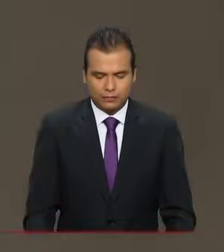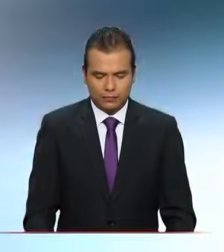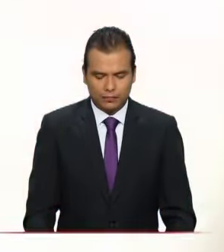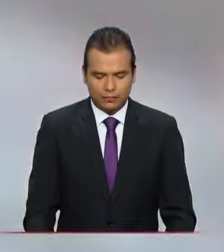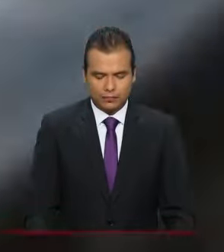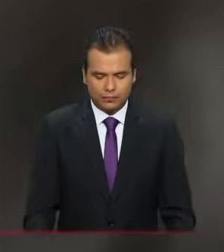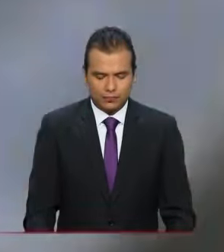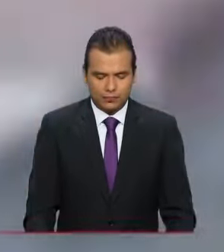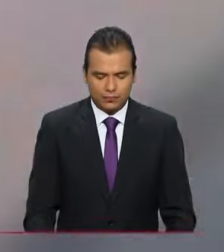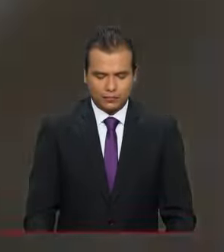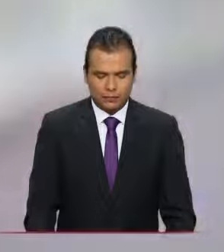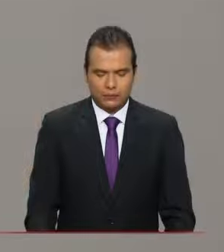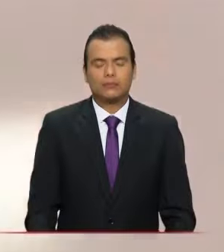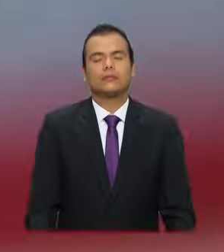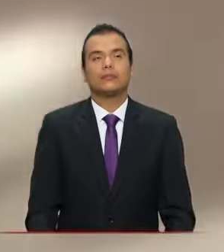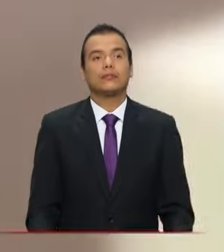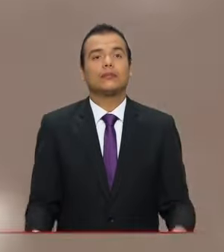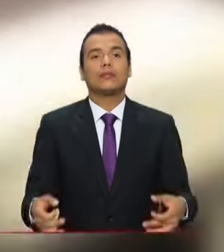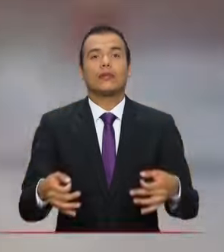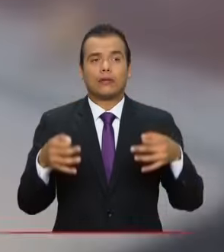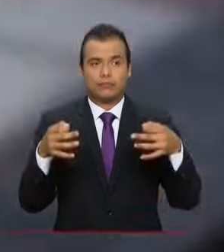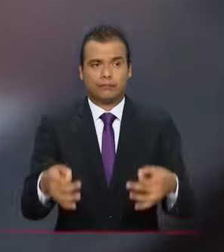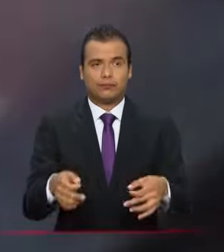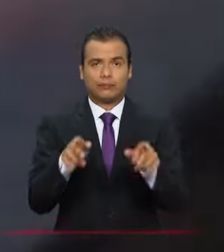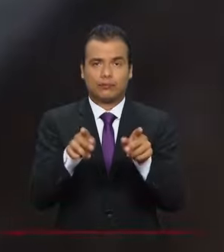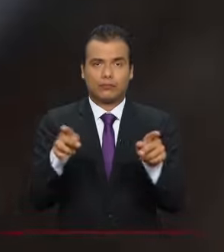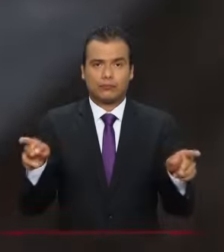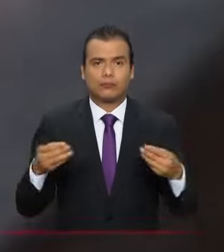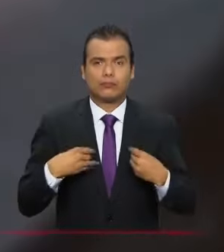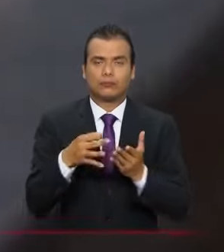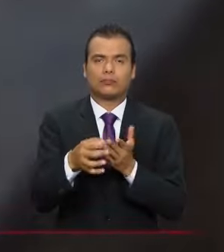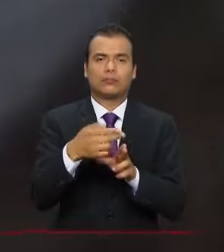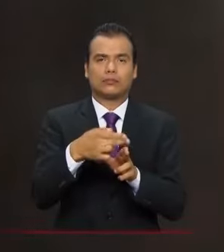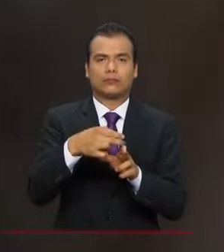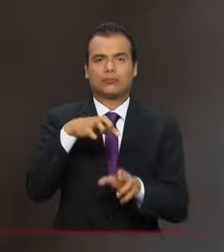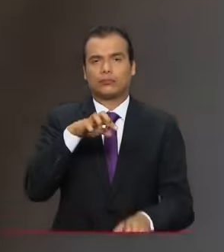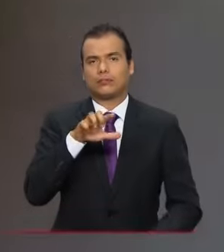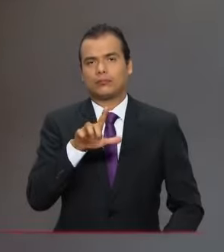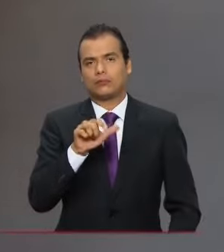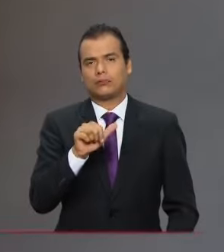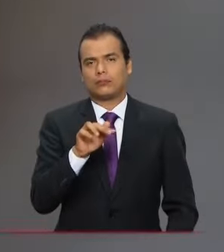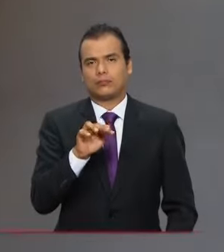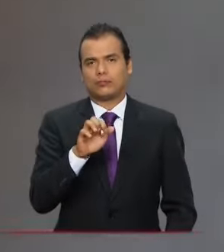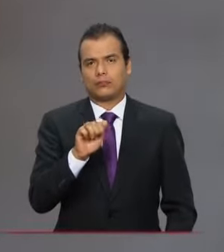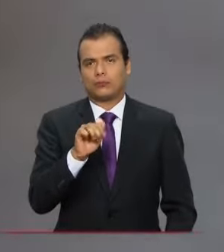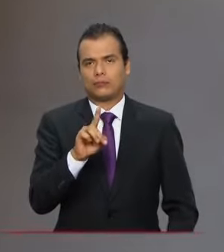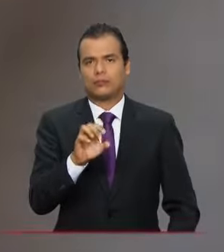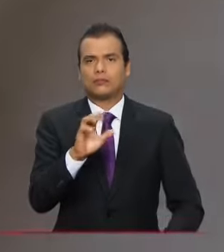Así, en medio del fuego cruzado han quedado los habitantes del Plateado en el departamento del Cauca.